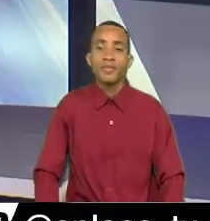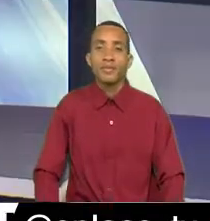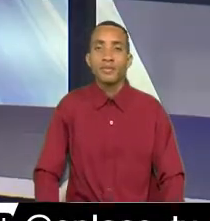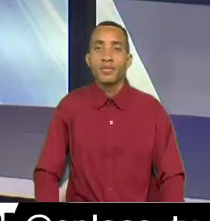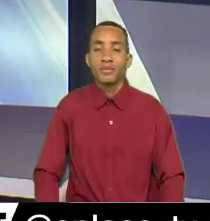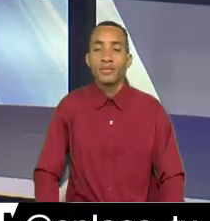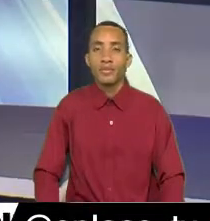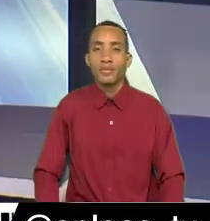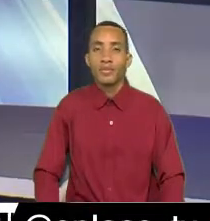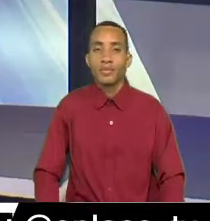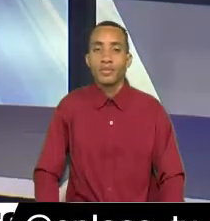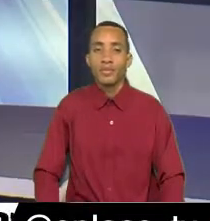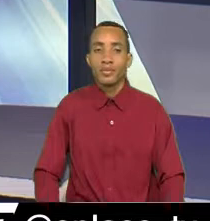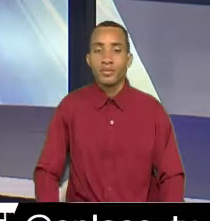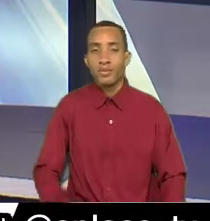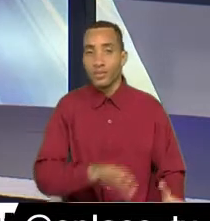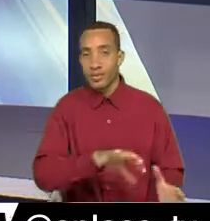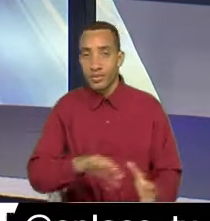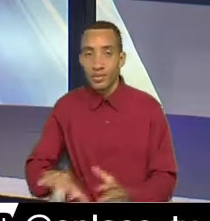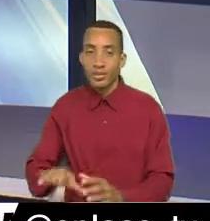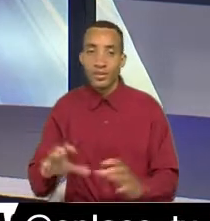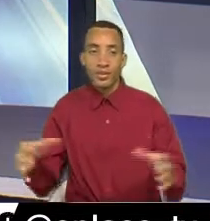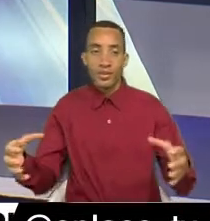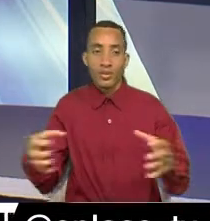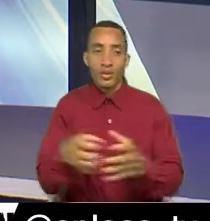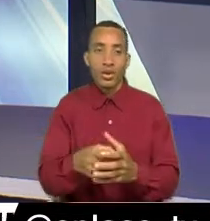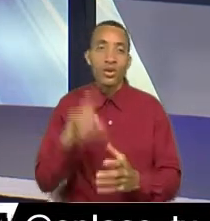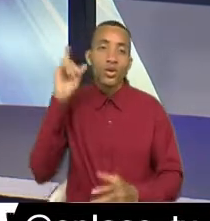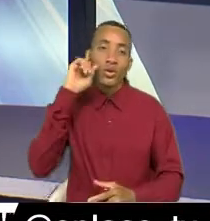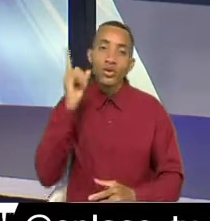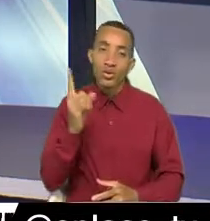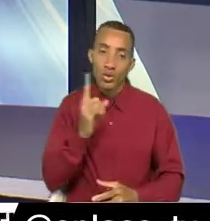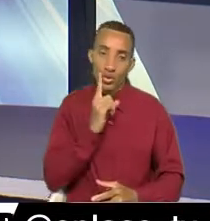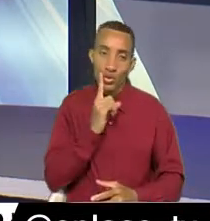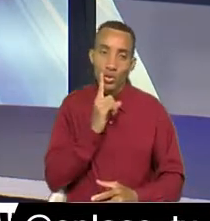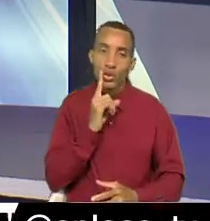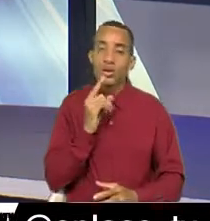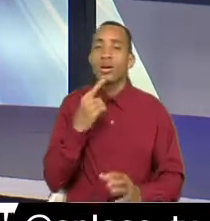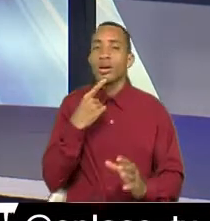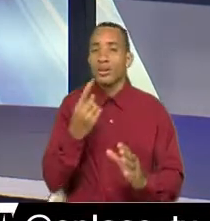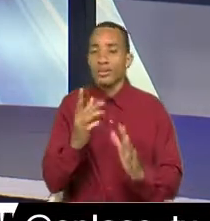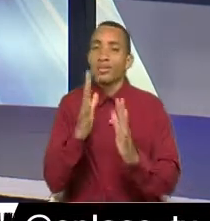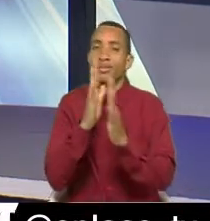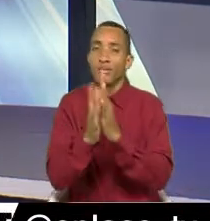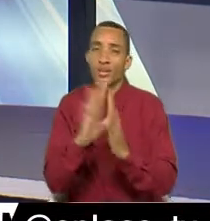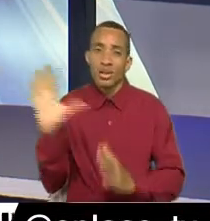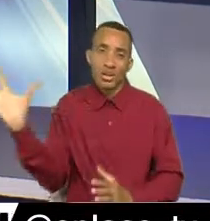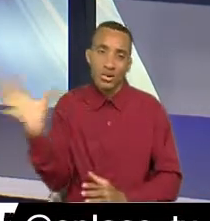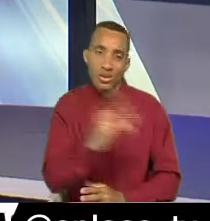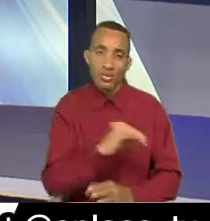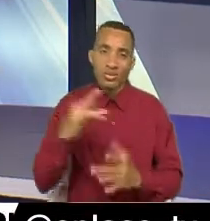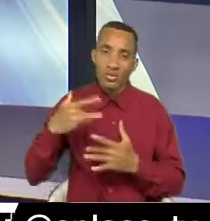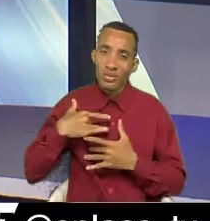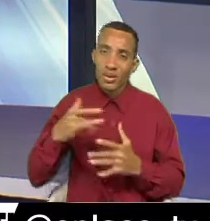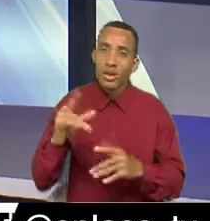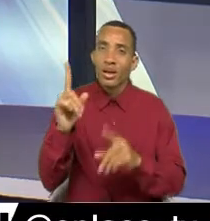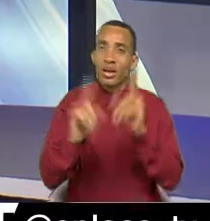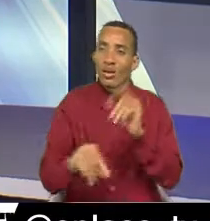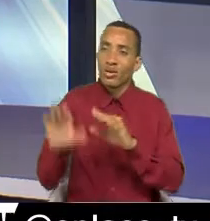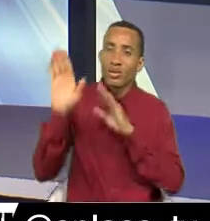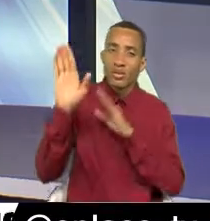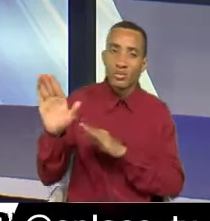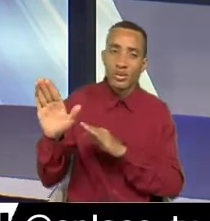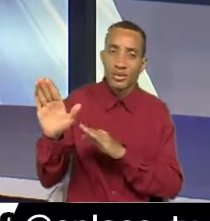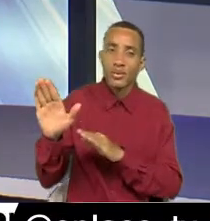La Asociación de Sordos de Barranca Bermeja extiende la invitación para que los barranqueños apoyen económicamente a varios representantes de esa